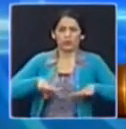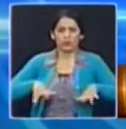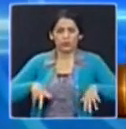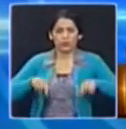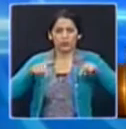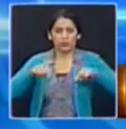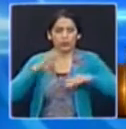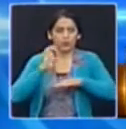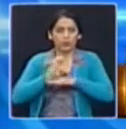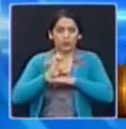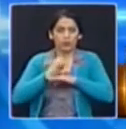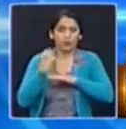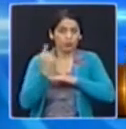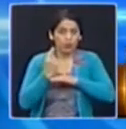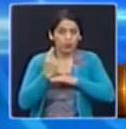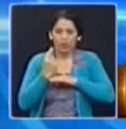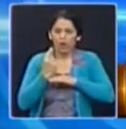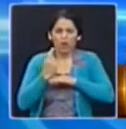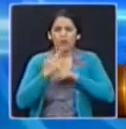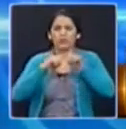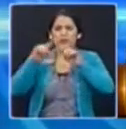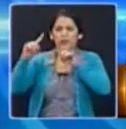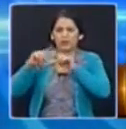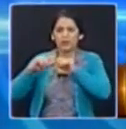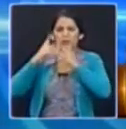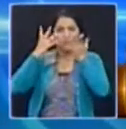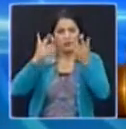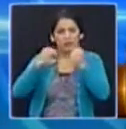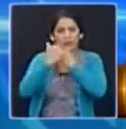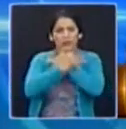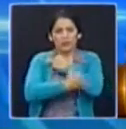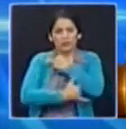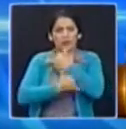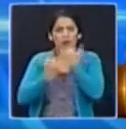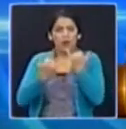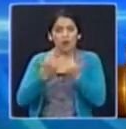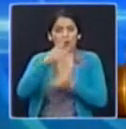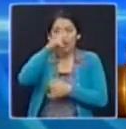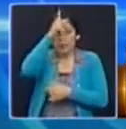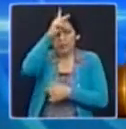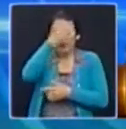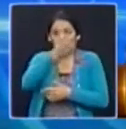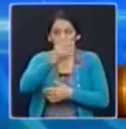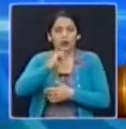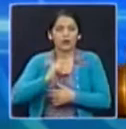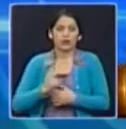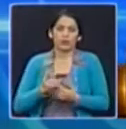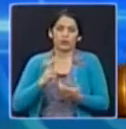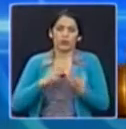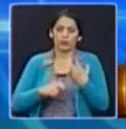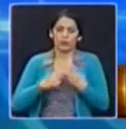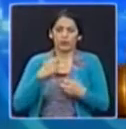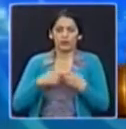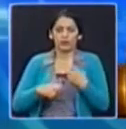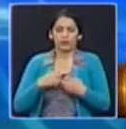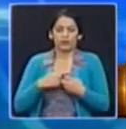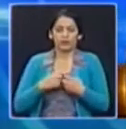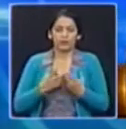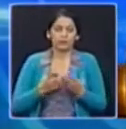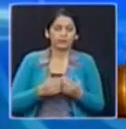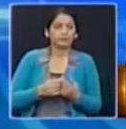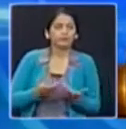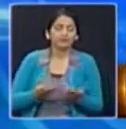inclusive desestabiliza a la hermana República de Perú. Entonces, en esas condiciones, yo creo que los juicios políticos, gracias a lo sucedido a nivel